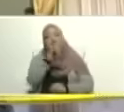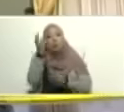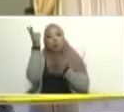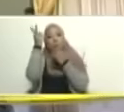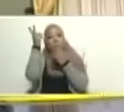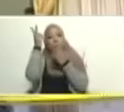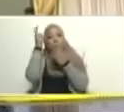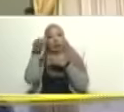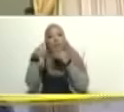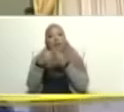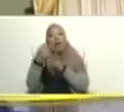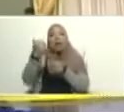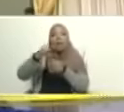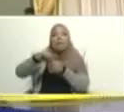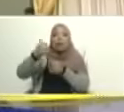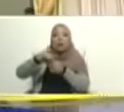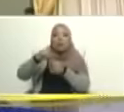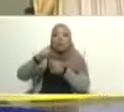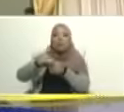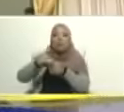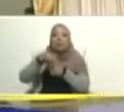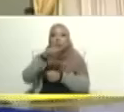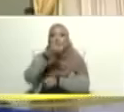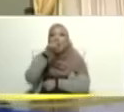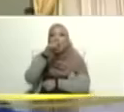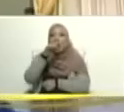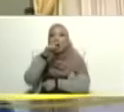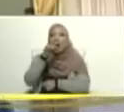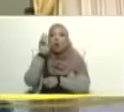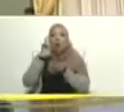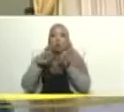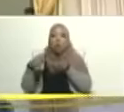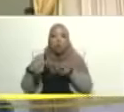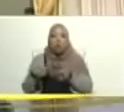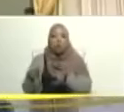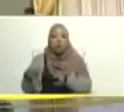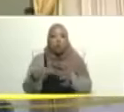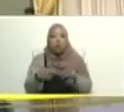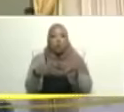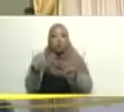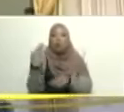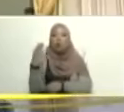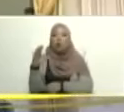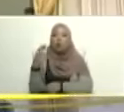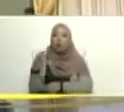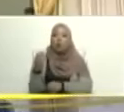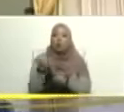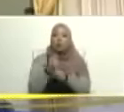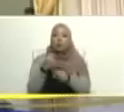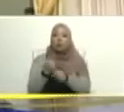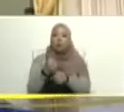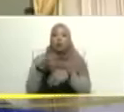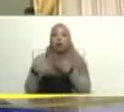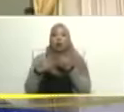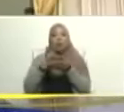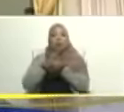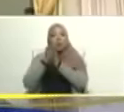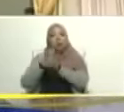Maracaibo, limpiando las aguas de los ríos de Colombia que van hacia el lago de Maracaibo y lo están acabando,